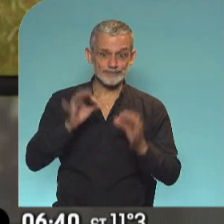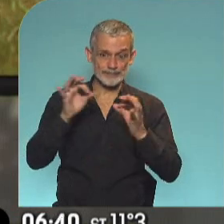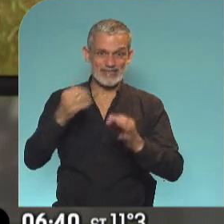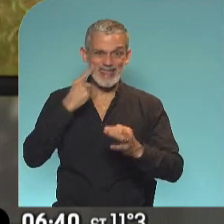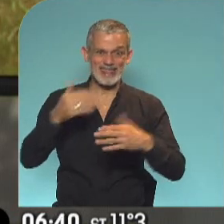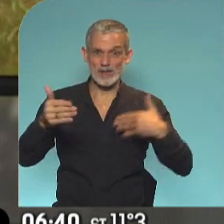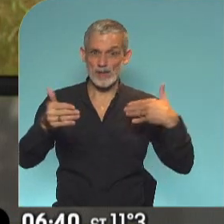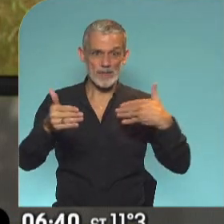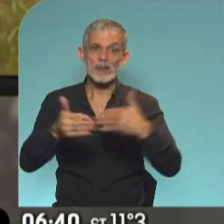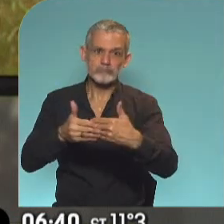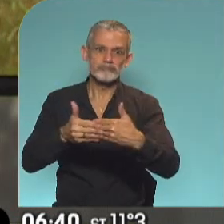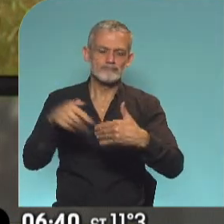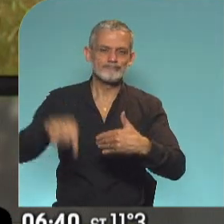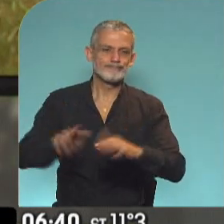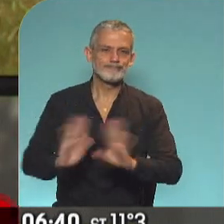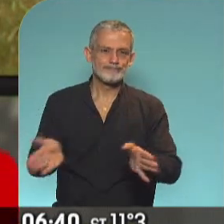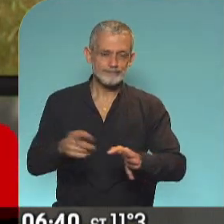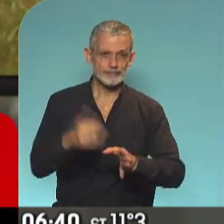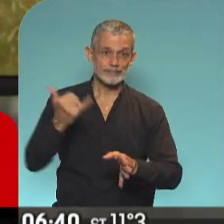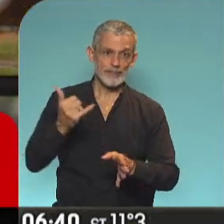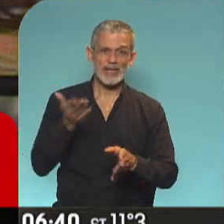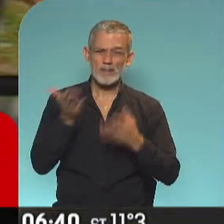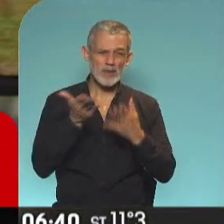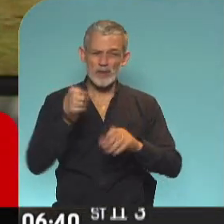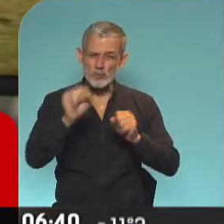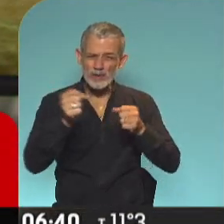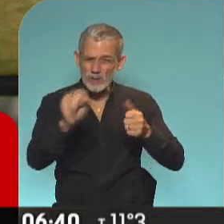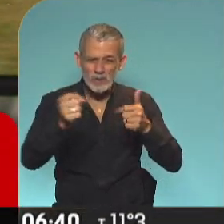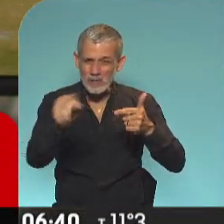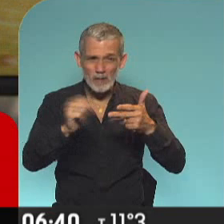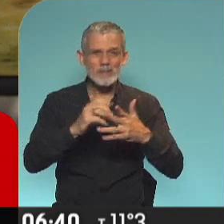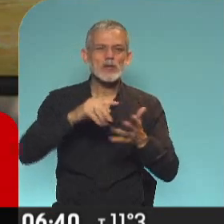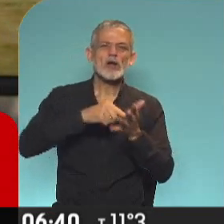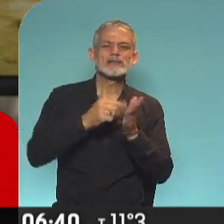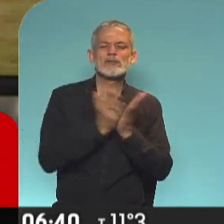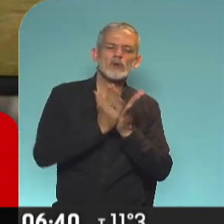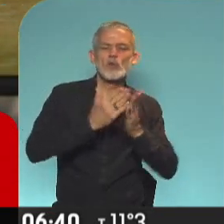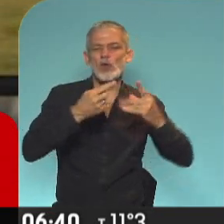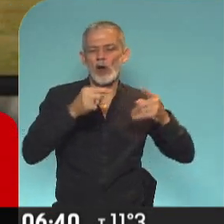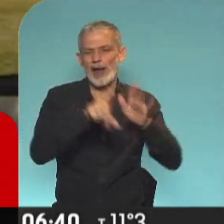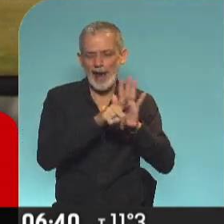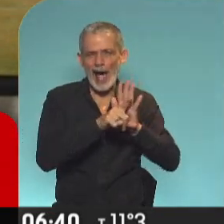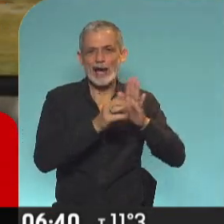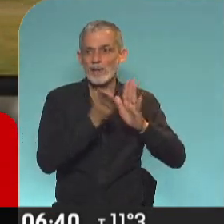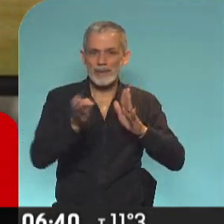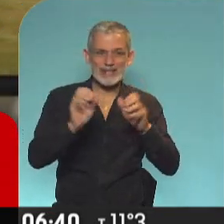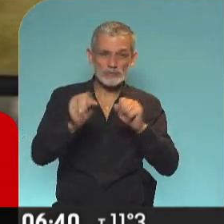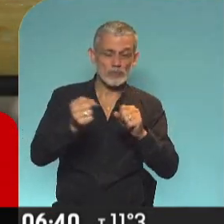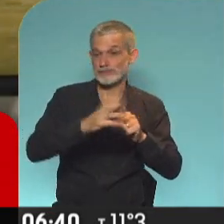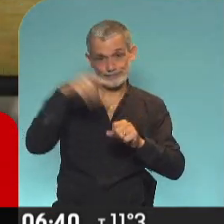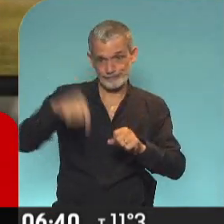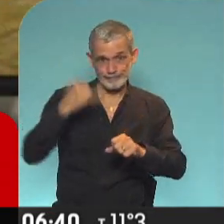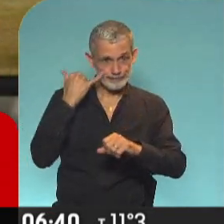día, aparentemente, si bien hay otros pedidos de suspensión, en este caso del Centro de Estudios Legales y Sociales, en este momento se